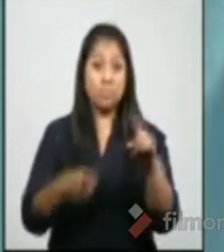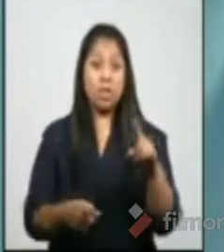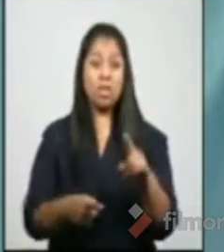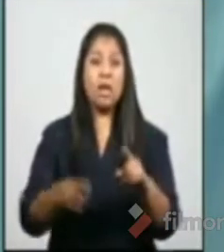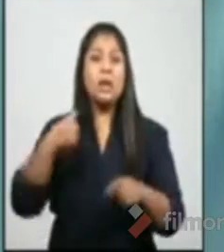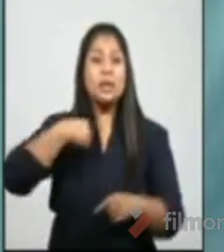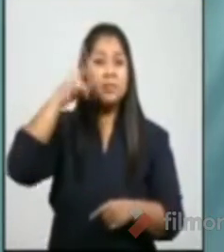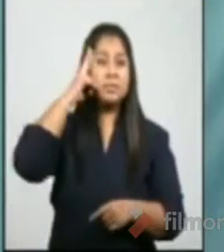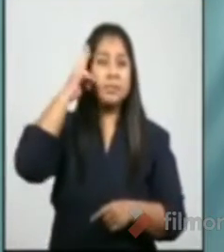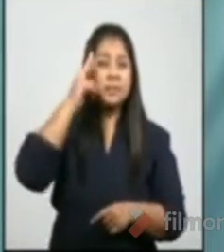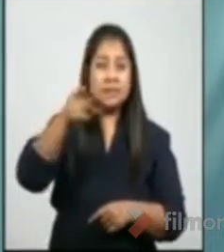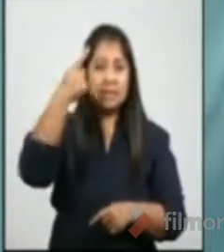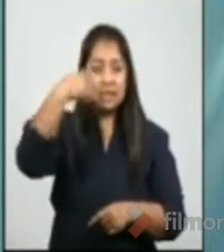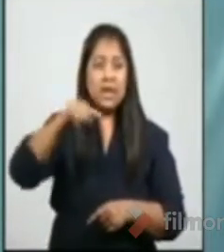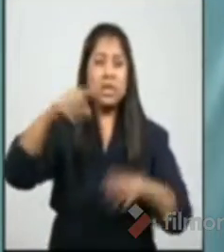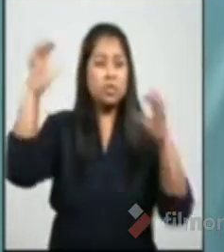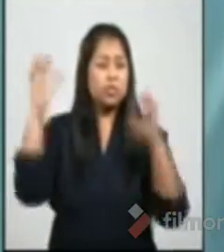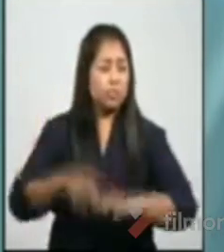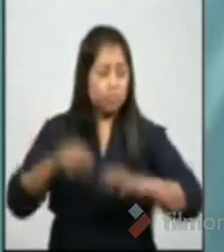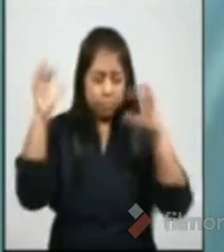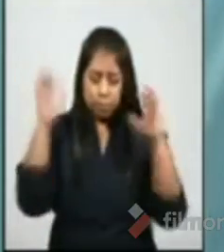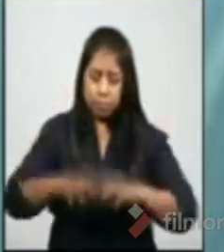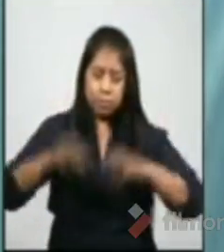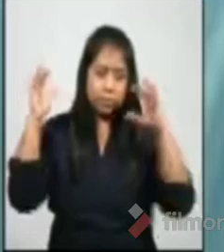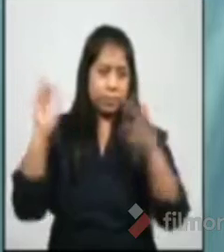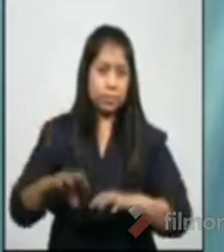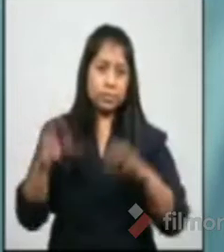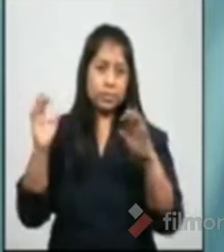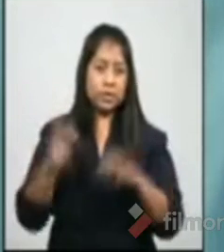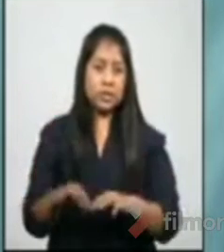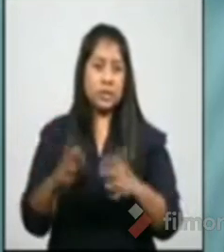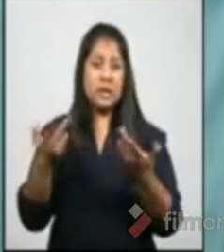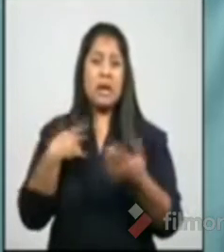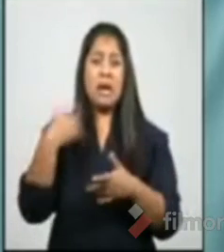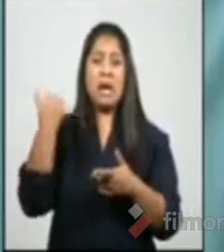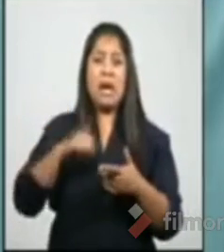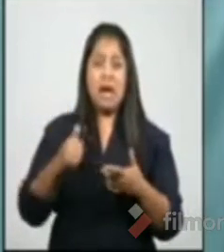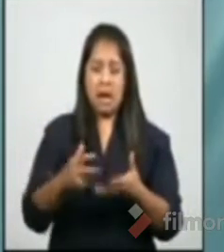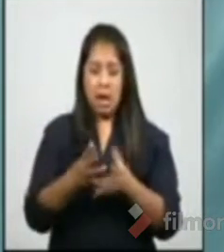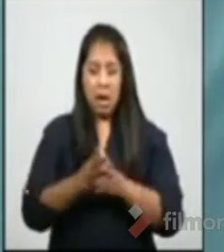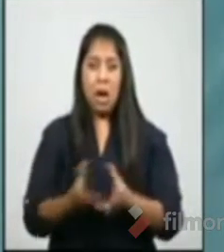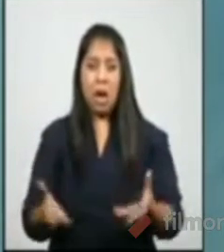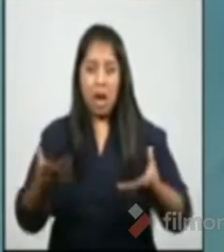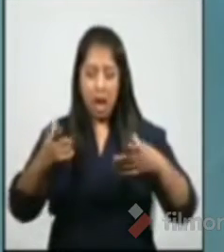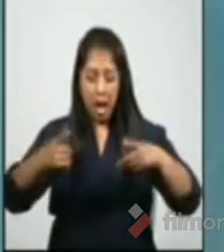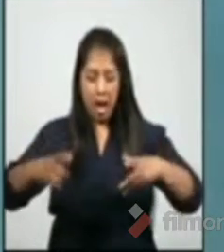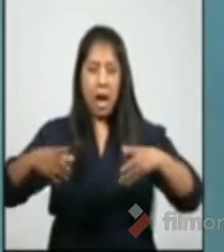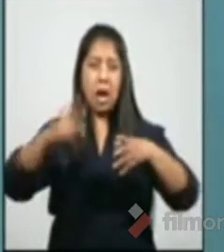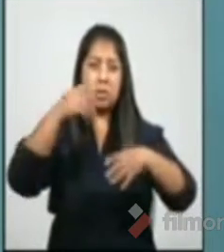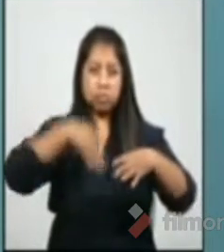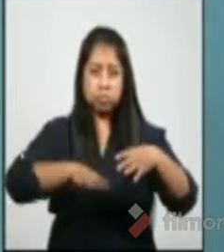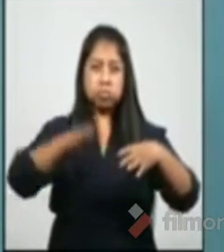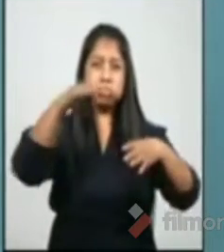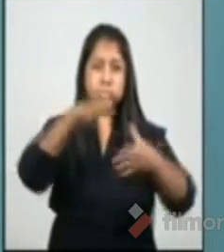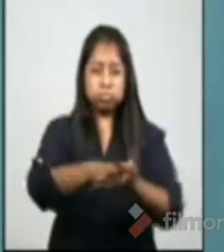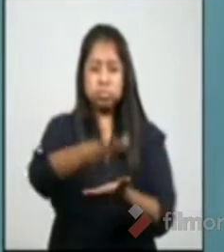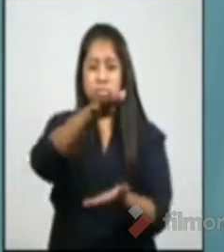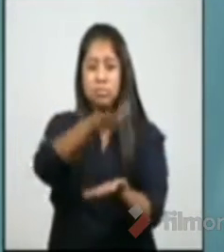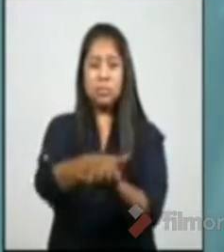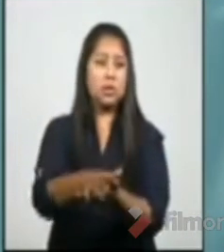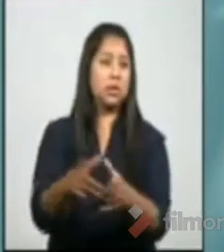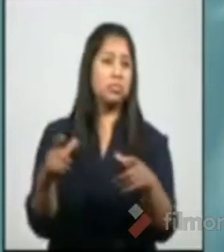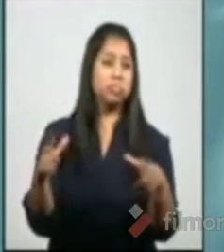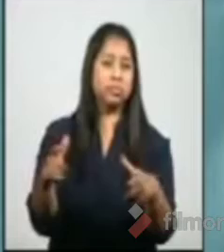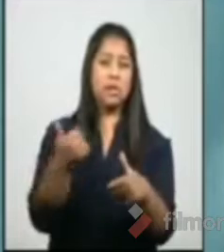llovió mucho, encima de todo llovía. El agua se quedaba estancada, eran unos grandes lodazales, unos